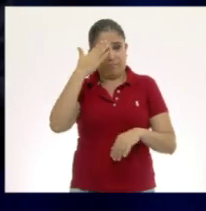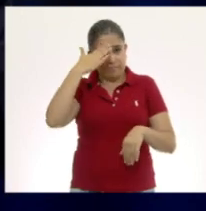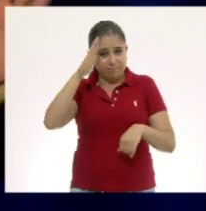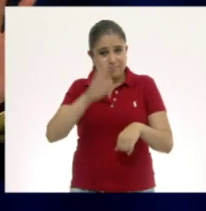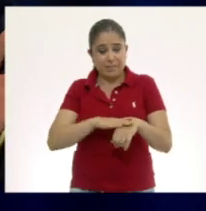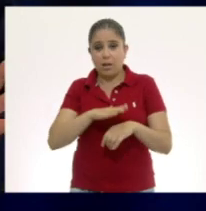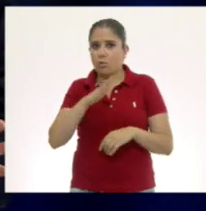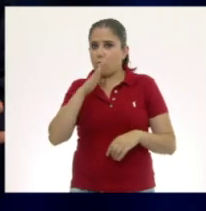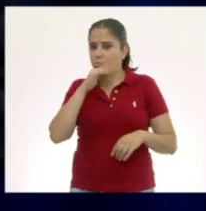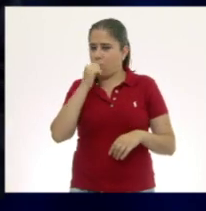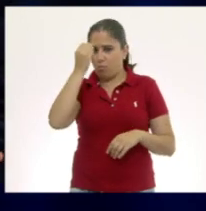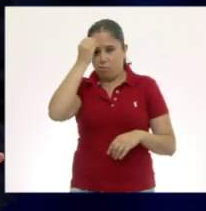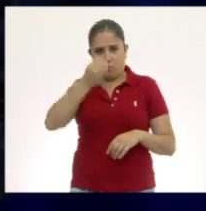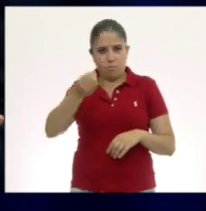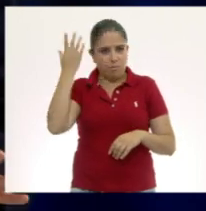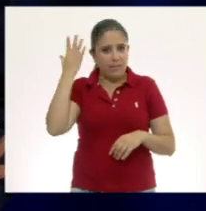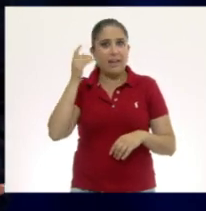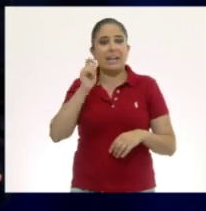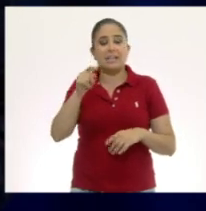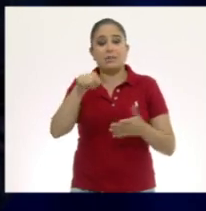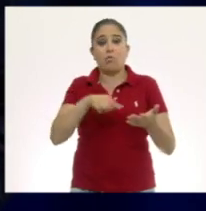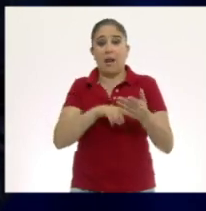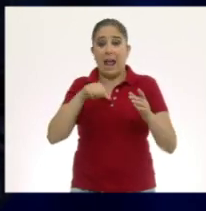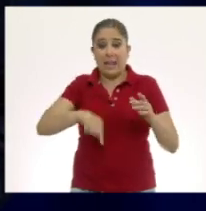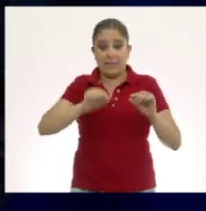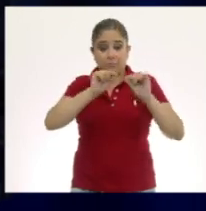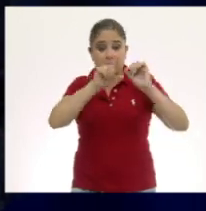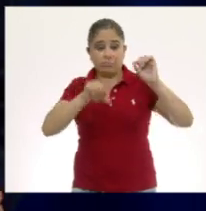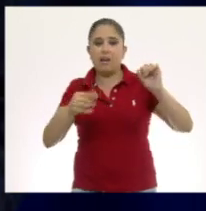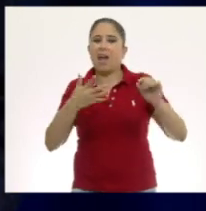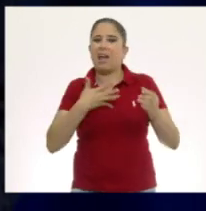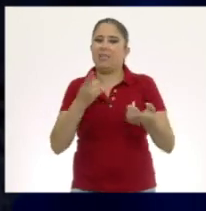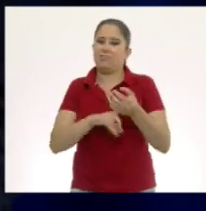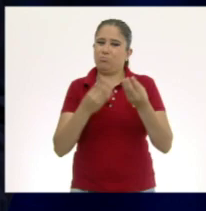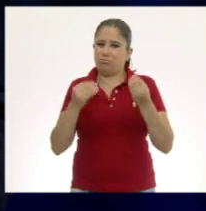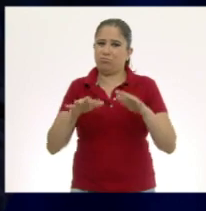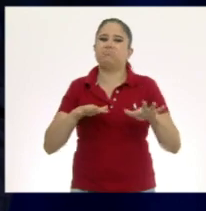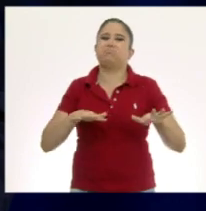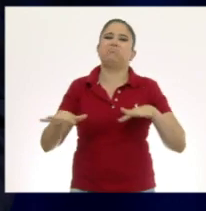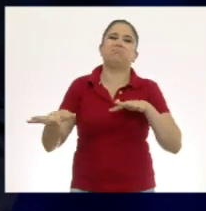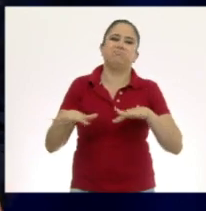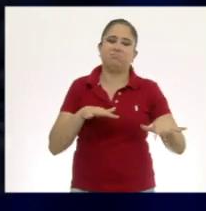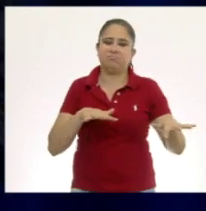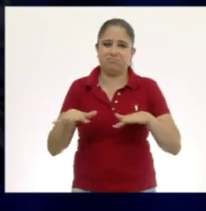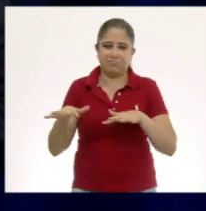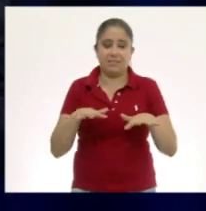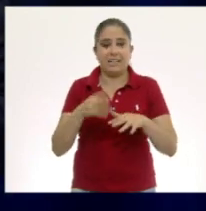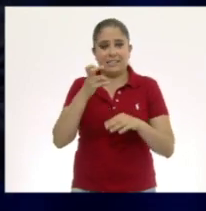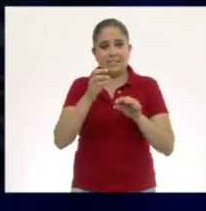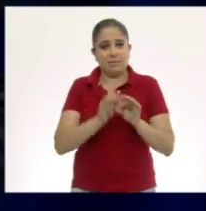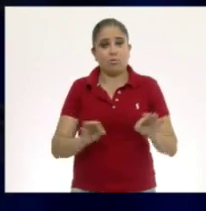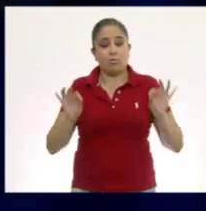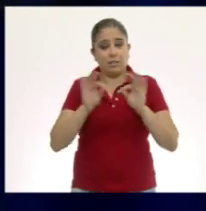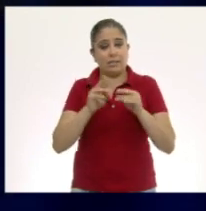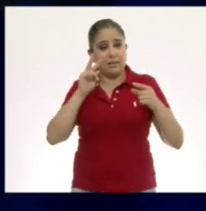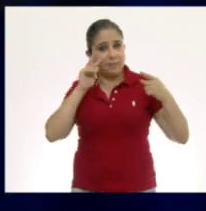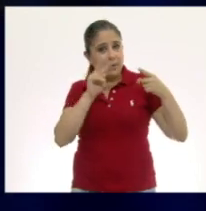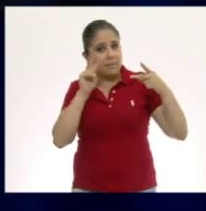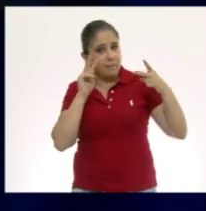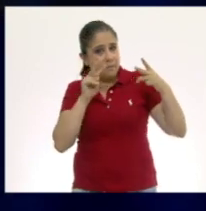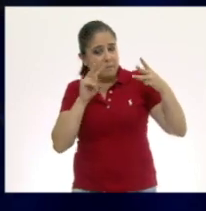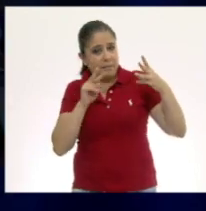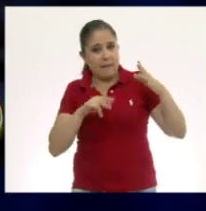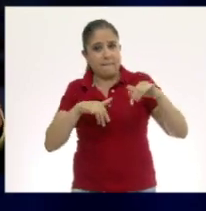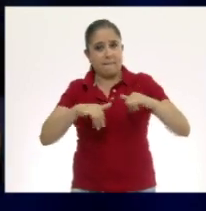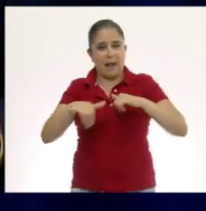No podemos olvidarnos de que estamos en una zona sísmica y por eso es bien importante también que podamos ver nuestro mapa.